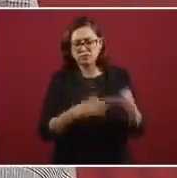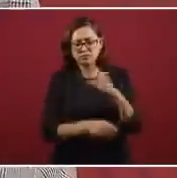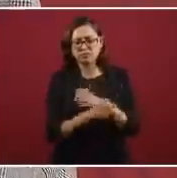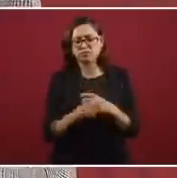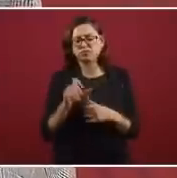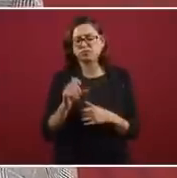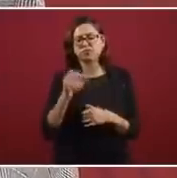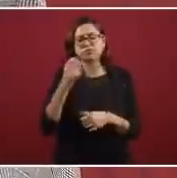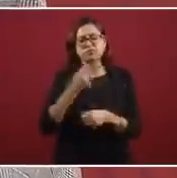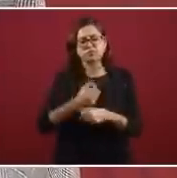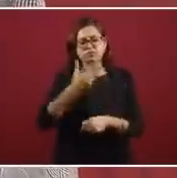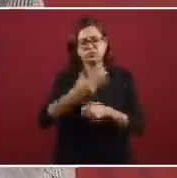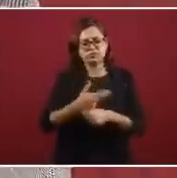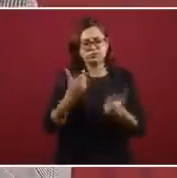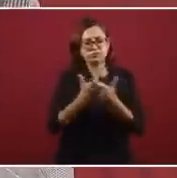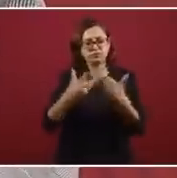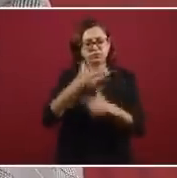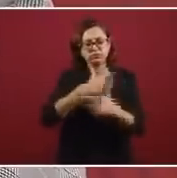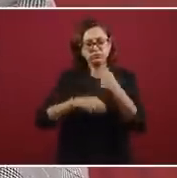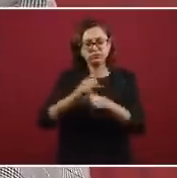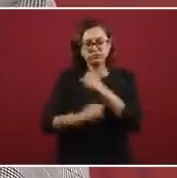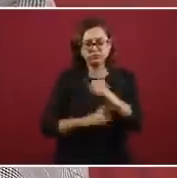desde principios de este año fue